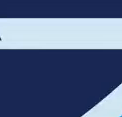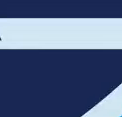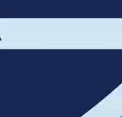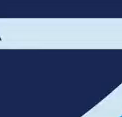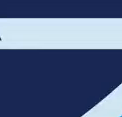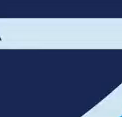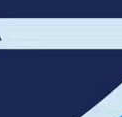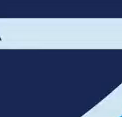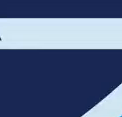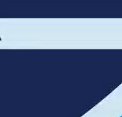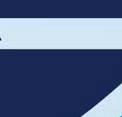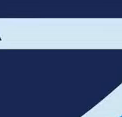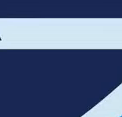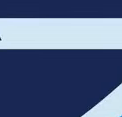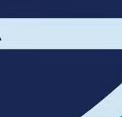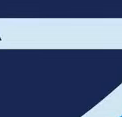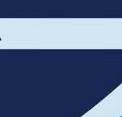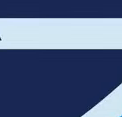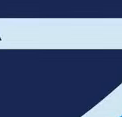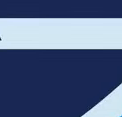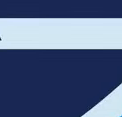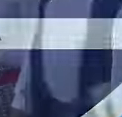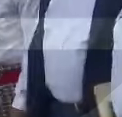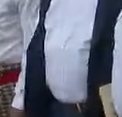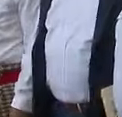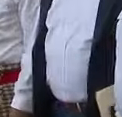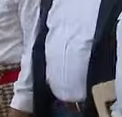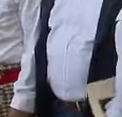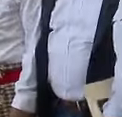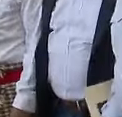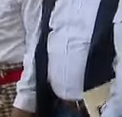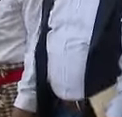Arévalo, luego de una reunión con alcaldes del